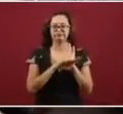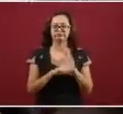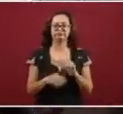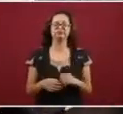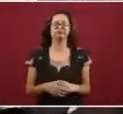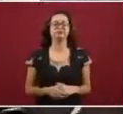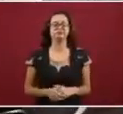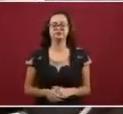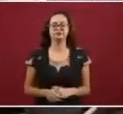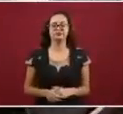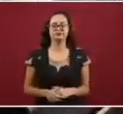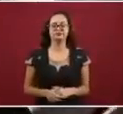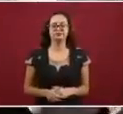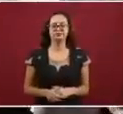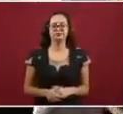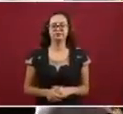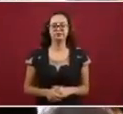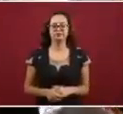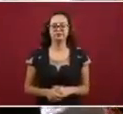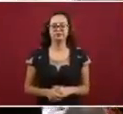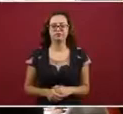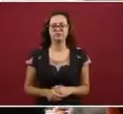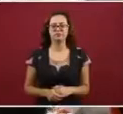de escuelas privadas,